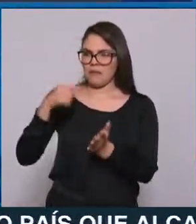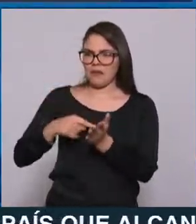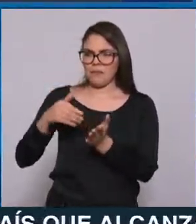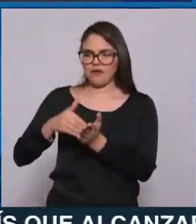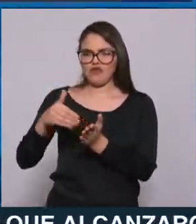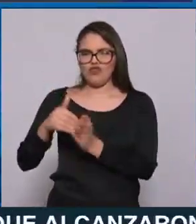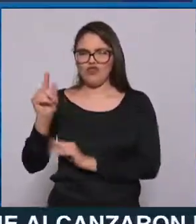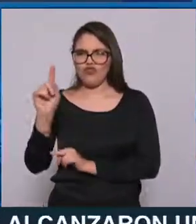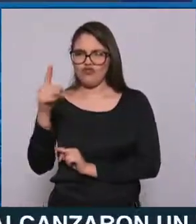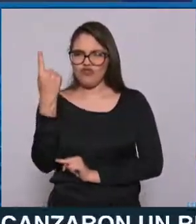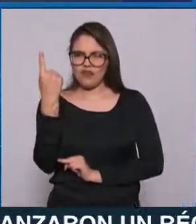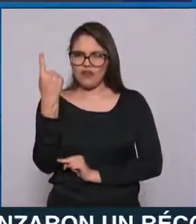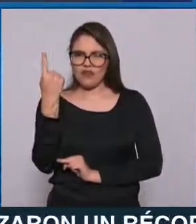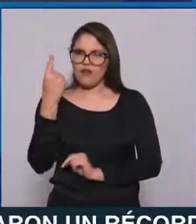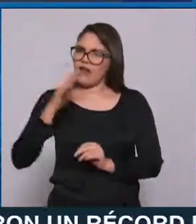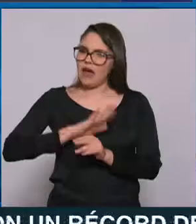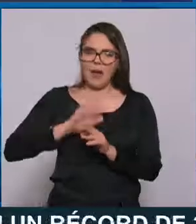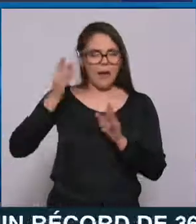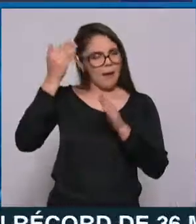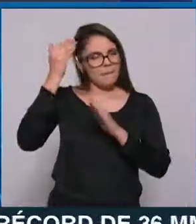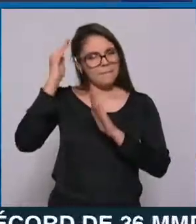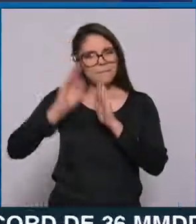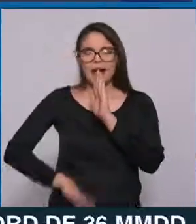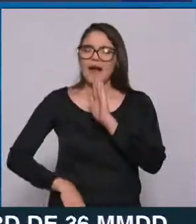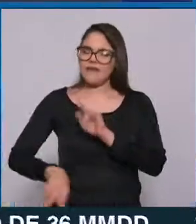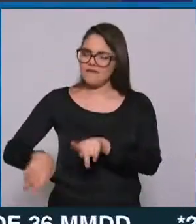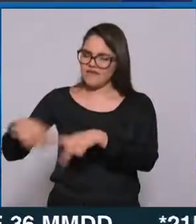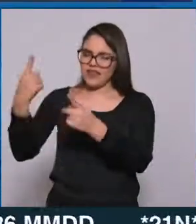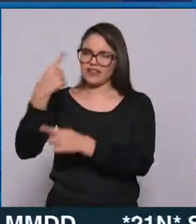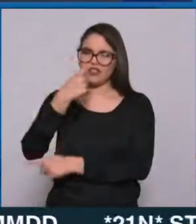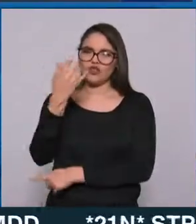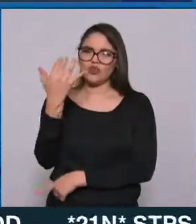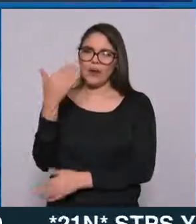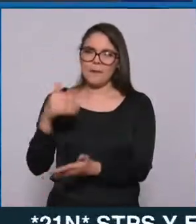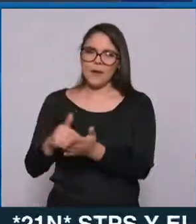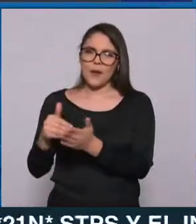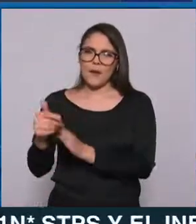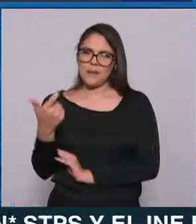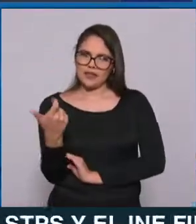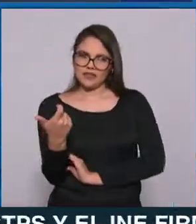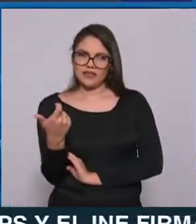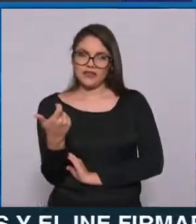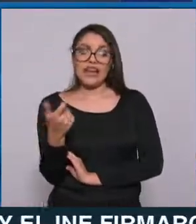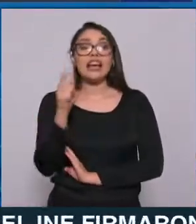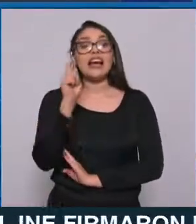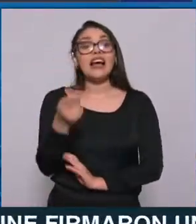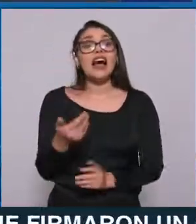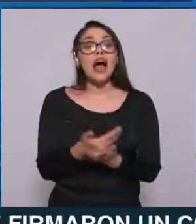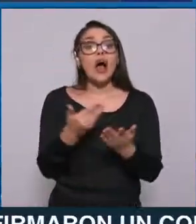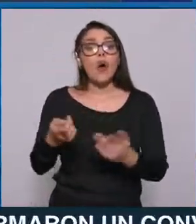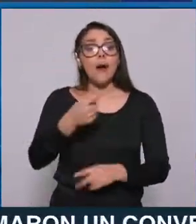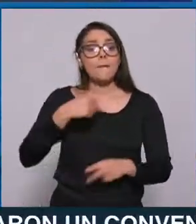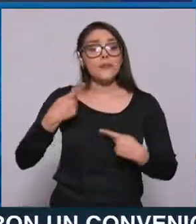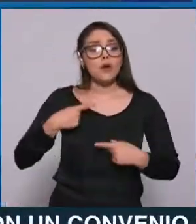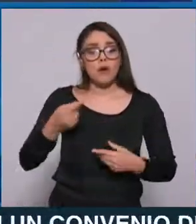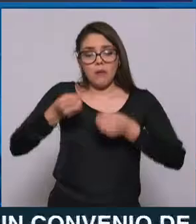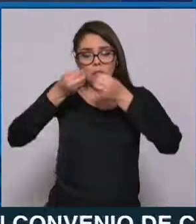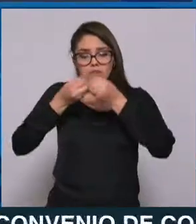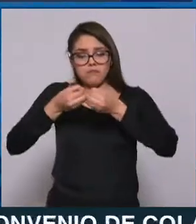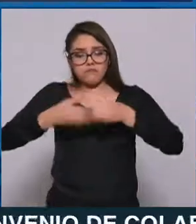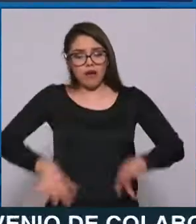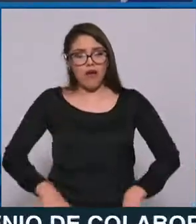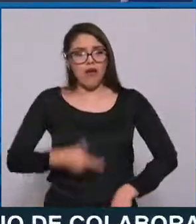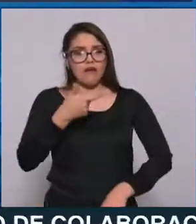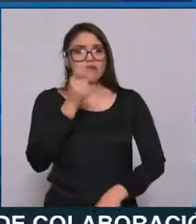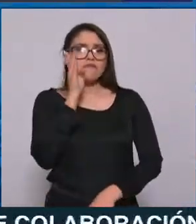andaba rematando como en 150 millones de pesos. No solamente la ciudad pierde cuando gasta mal